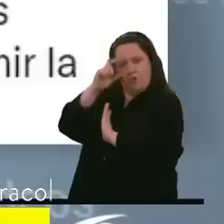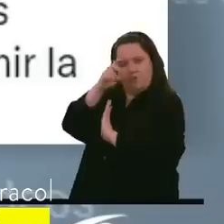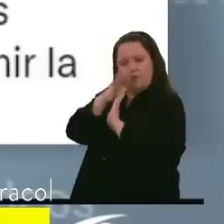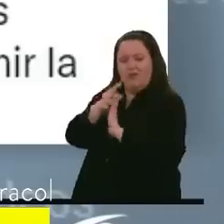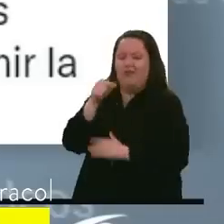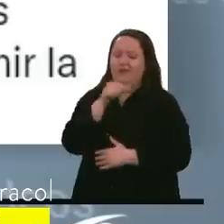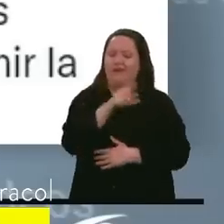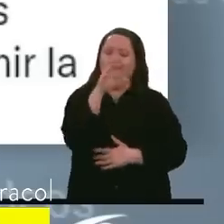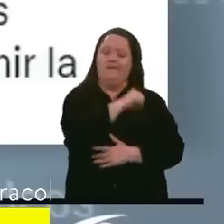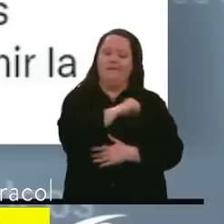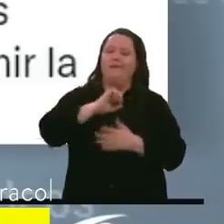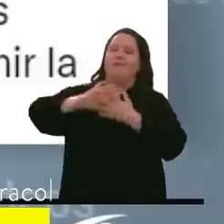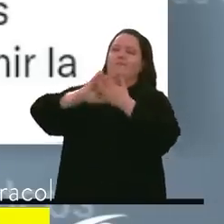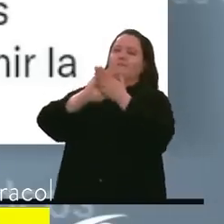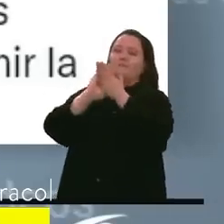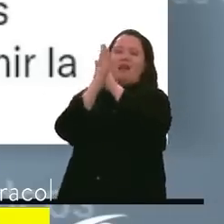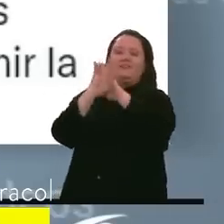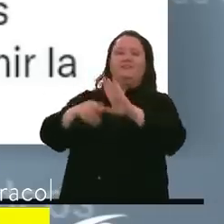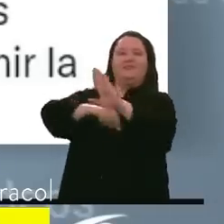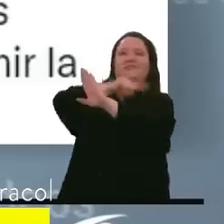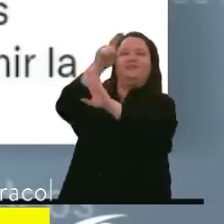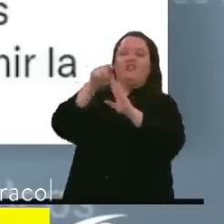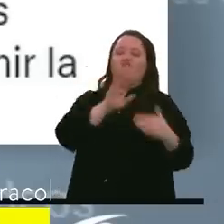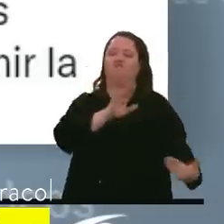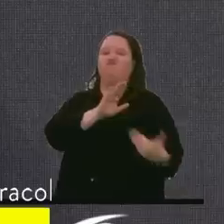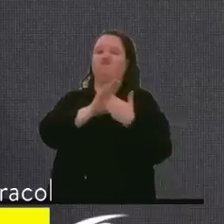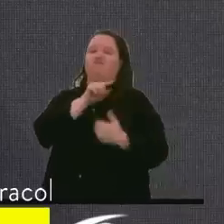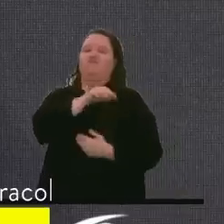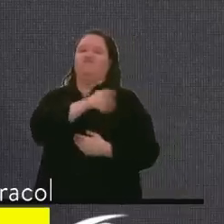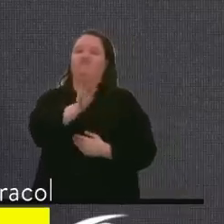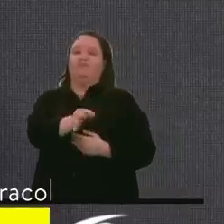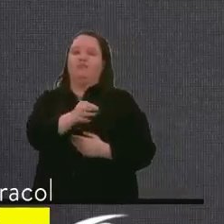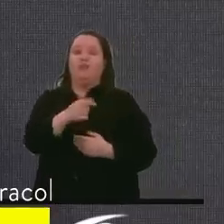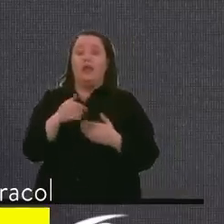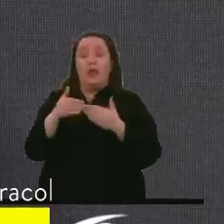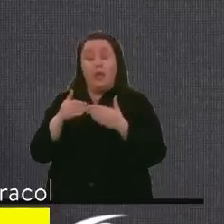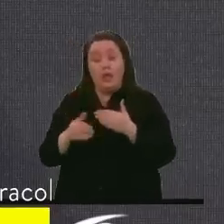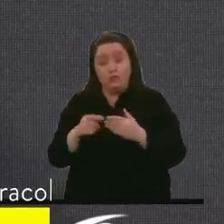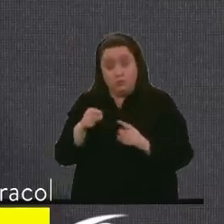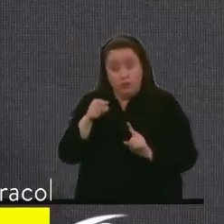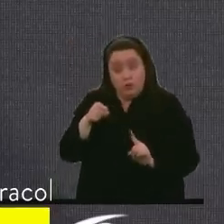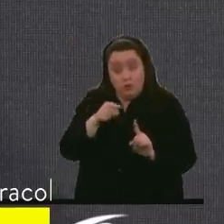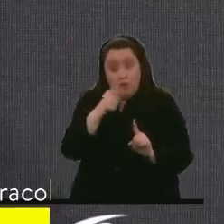es un sabotaje a la paz total. Si este es el camino, todo lo que estoy hablando es carreta.